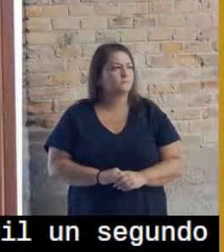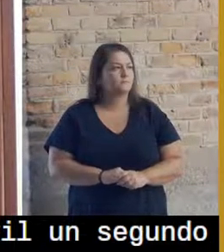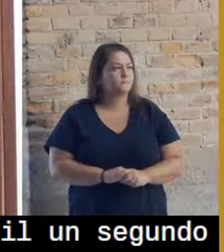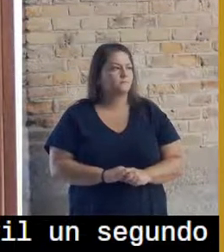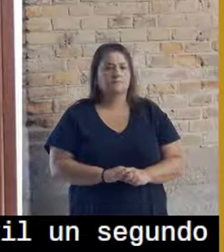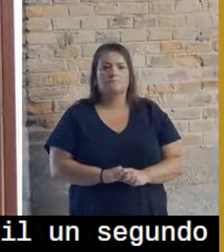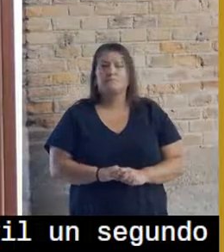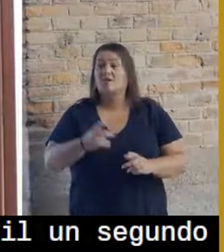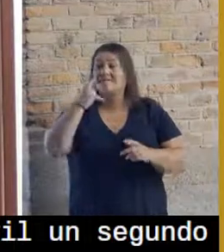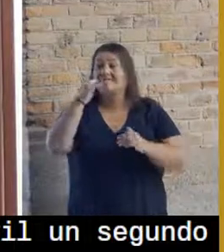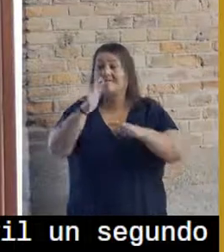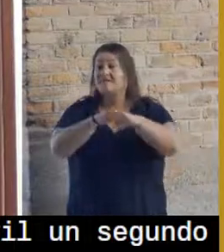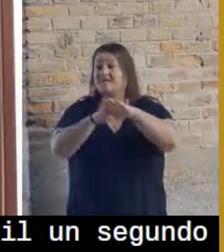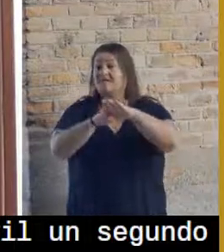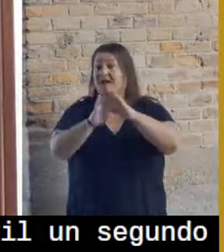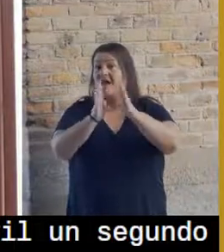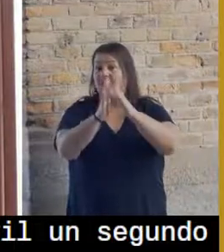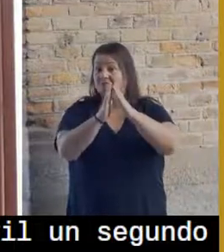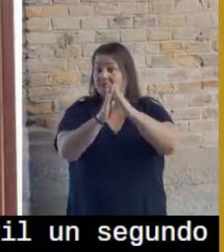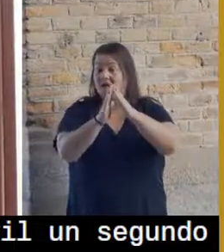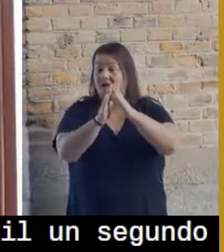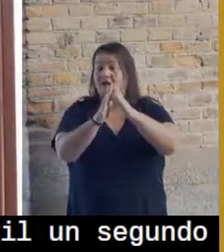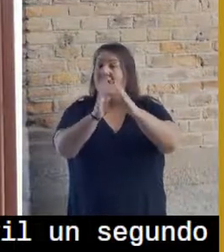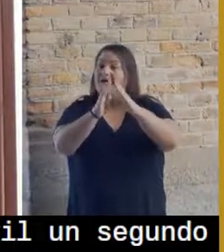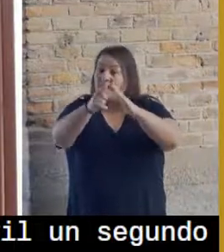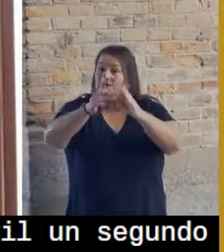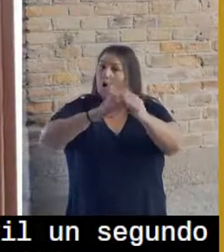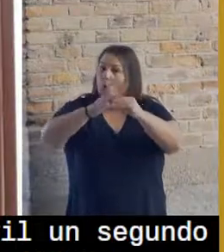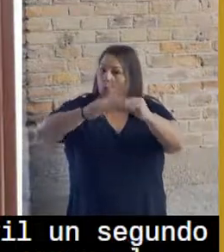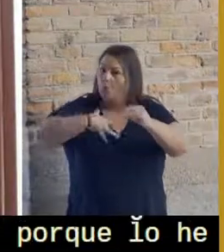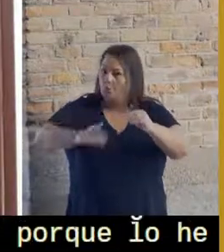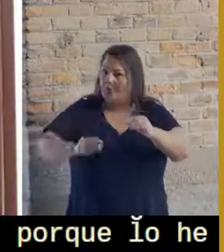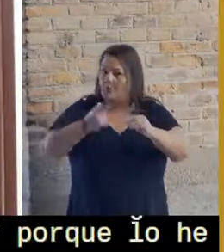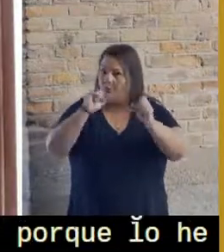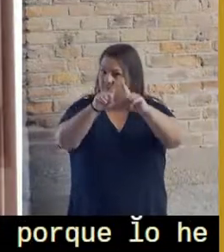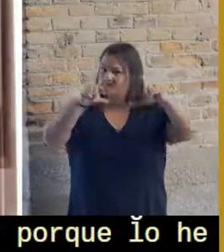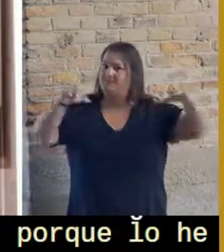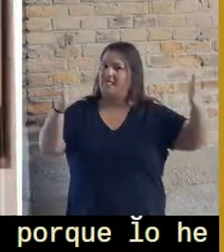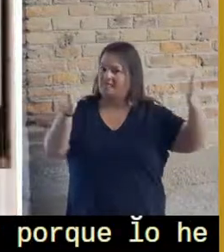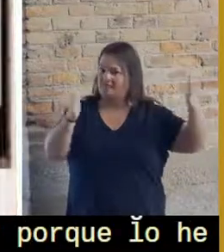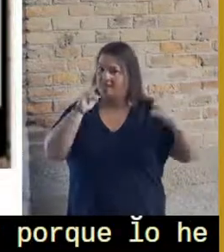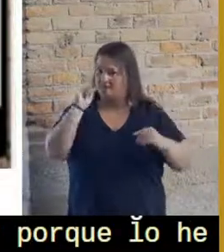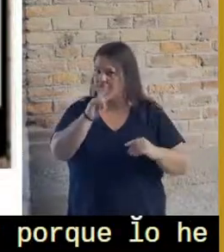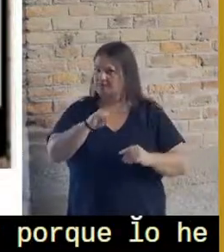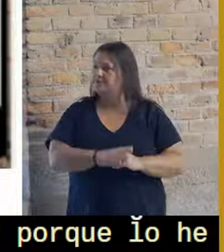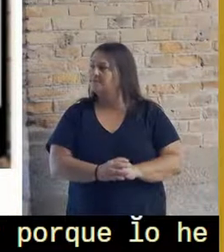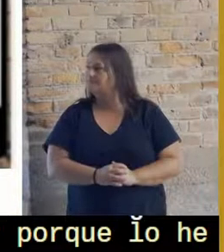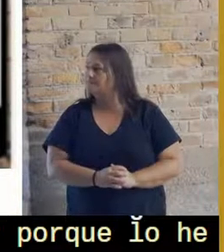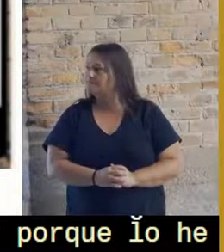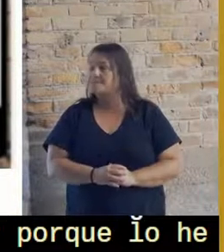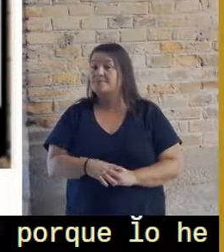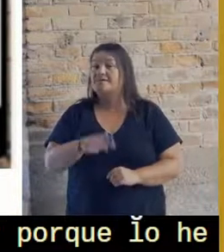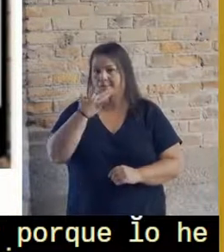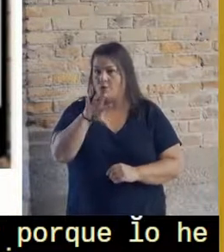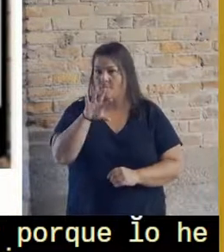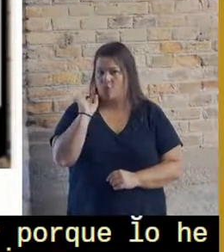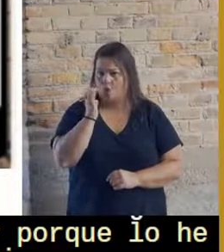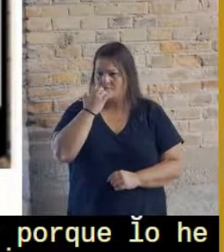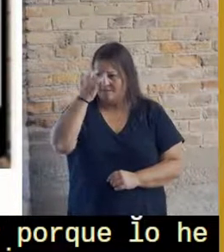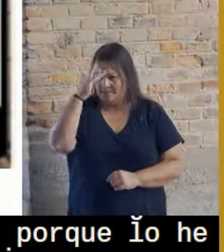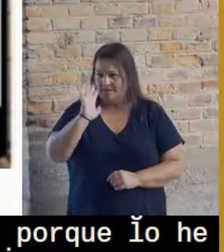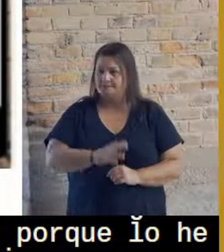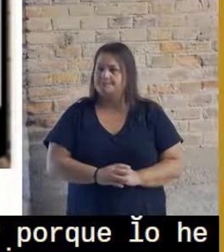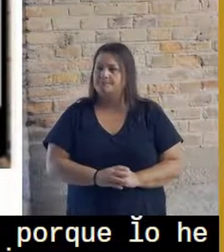desde casa desde casa lo podéis lo podéis utilizar porque lo he puesto aquí en grande vale tenemos la opción de si